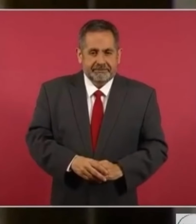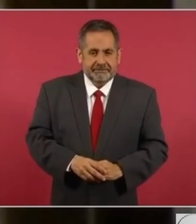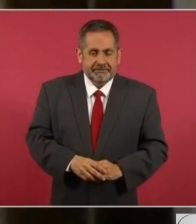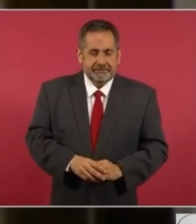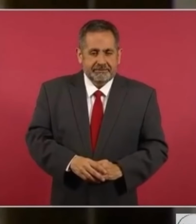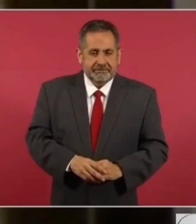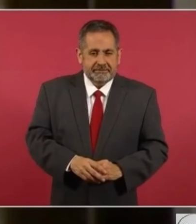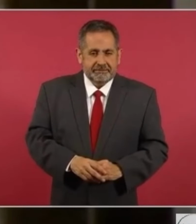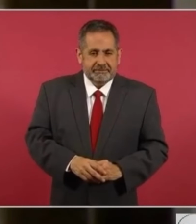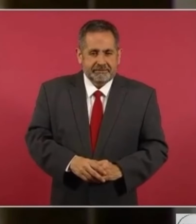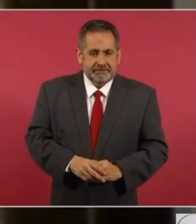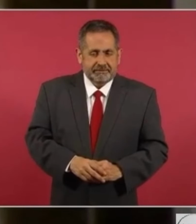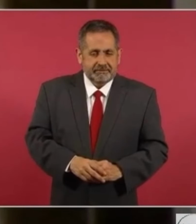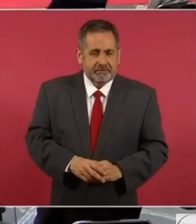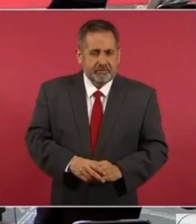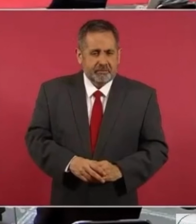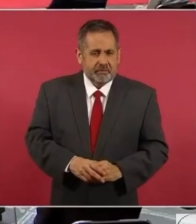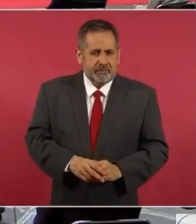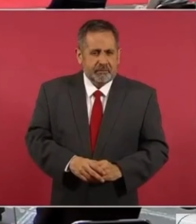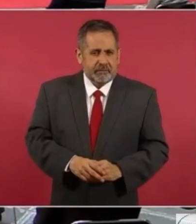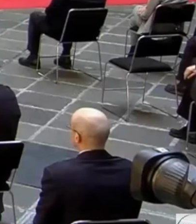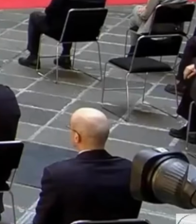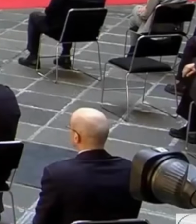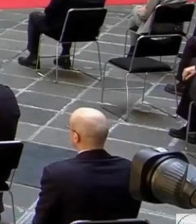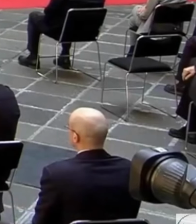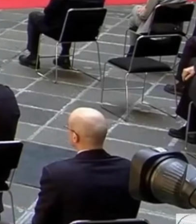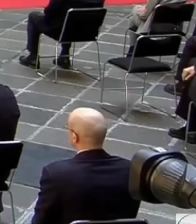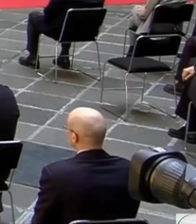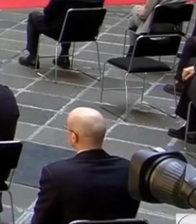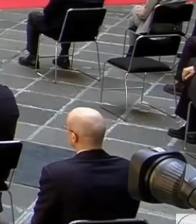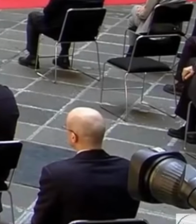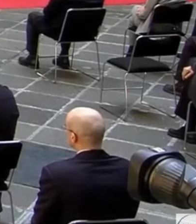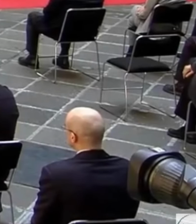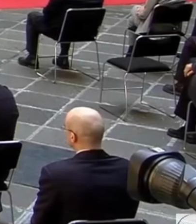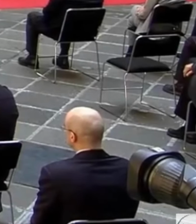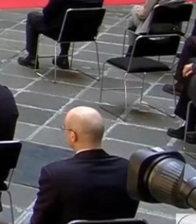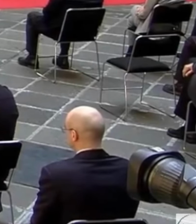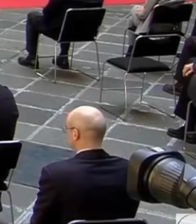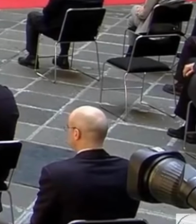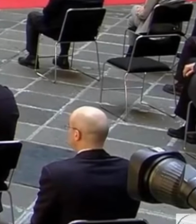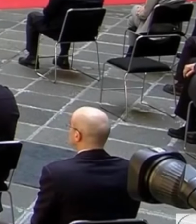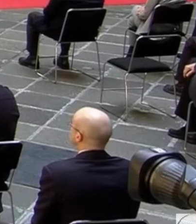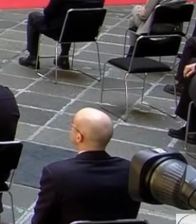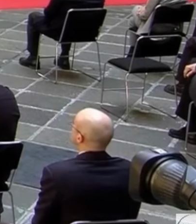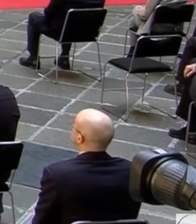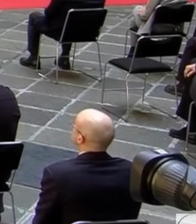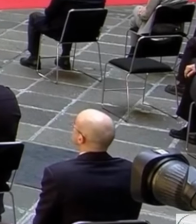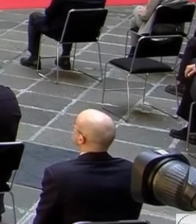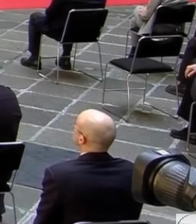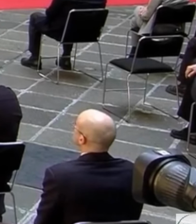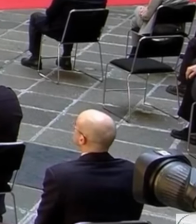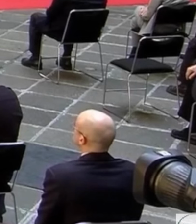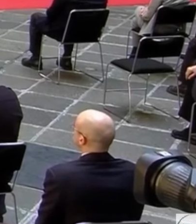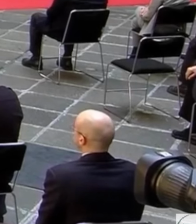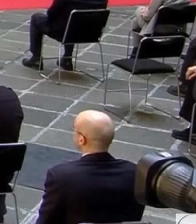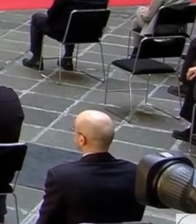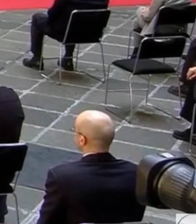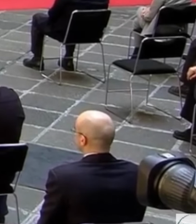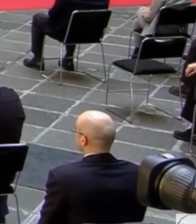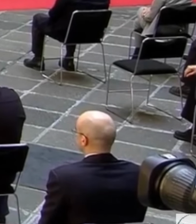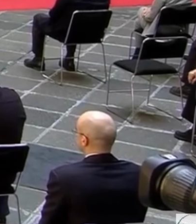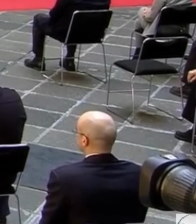predominaban en el pasado reciente, hace 20 o 25 años, o sea,